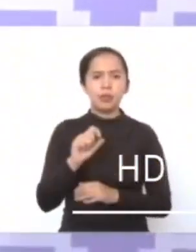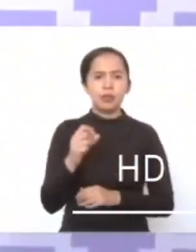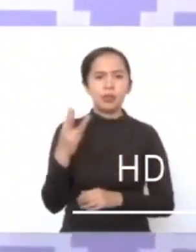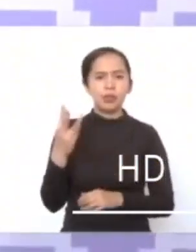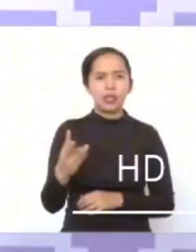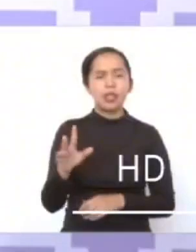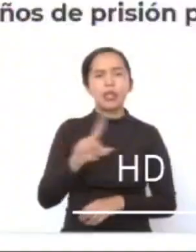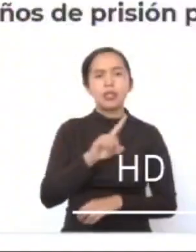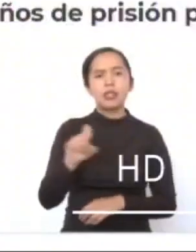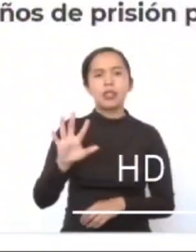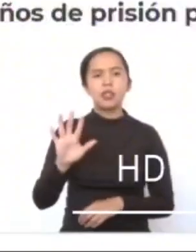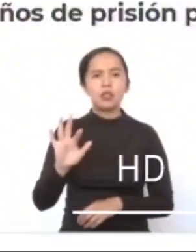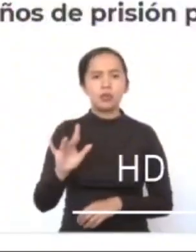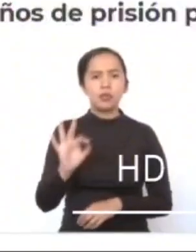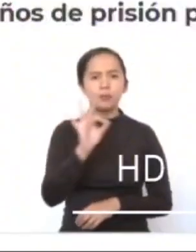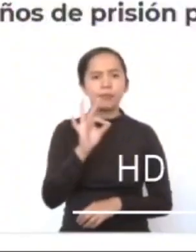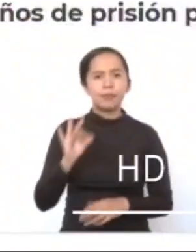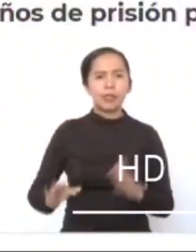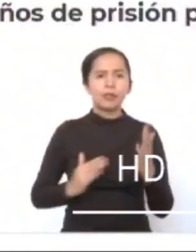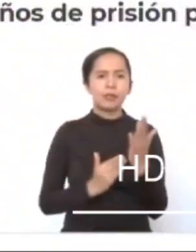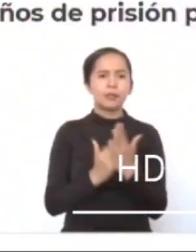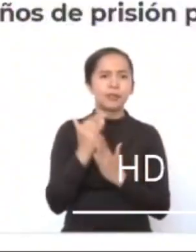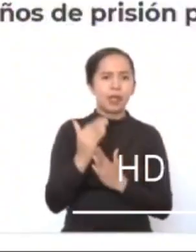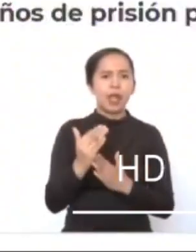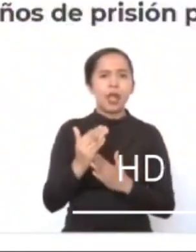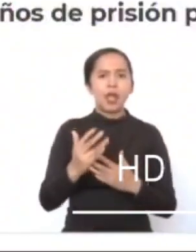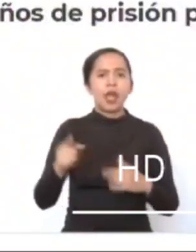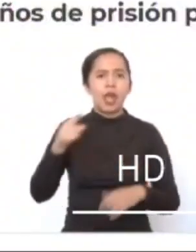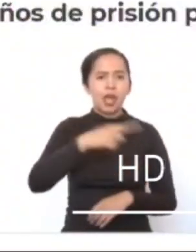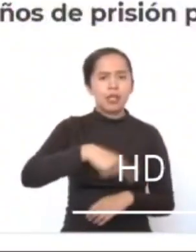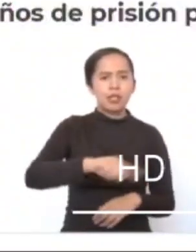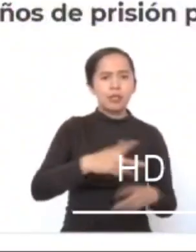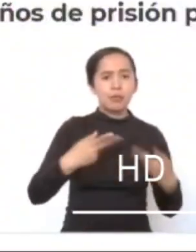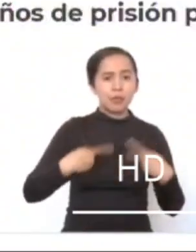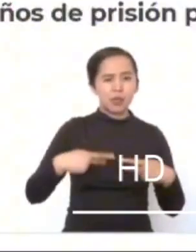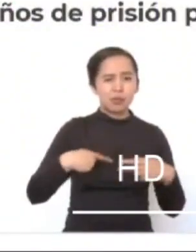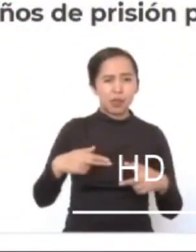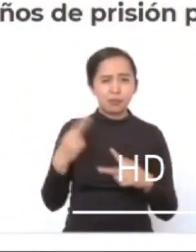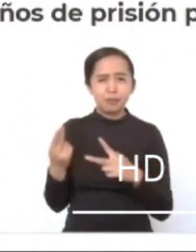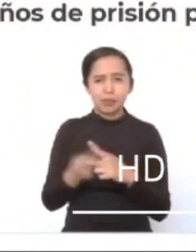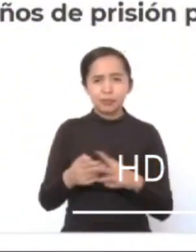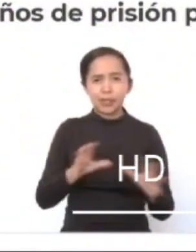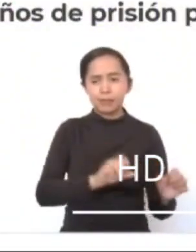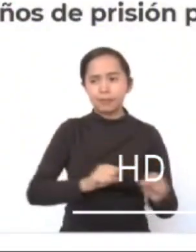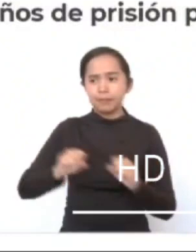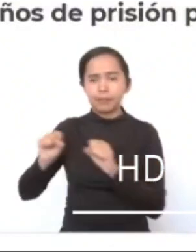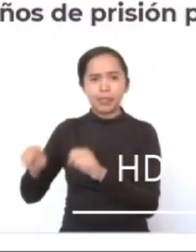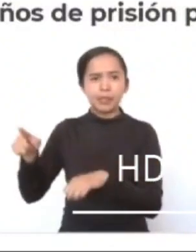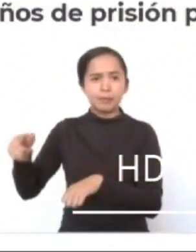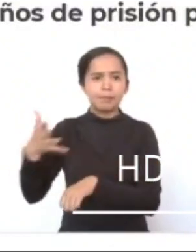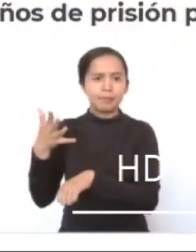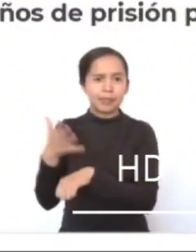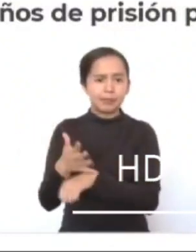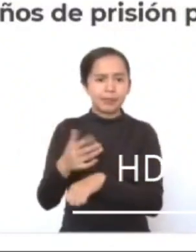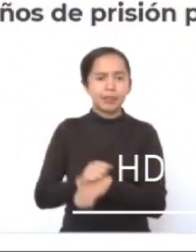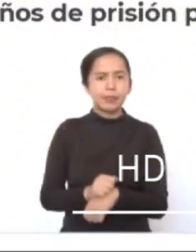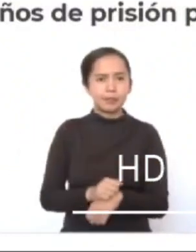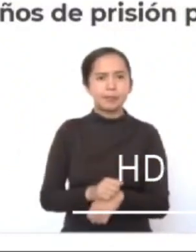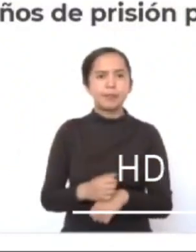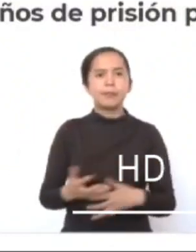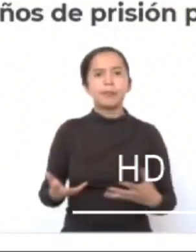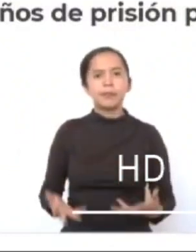en 150% el número de sentencias condenatorias obtenidas, sigo con el delito de